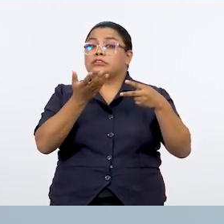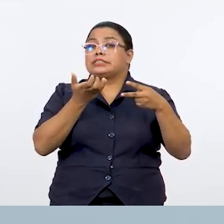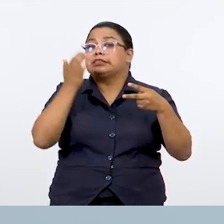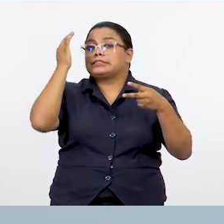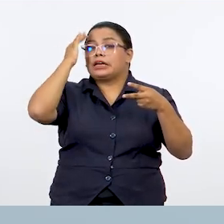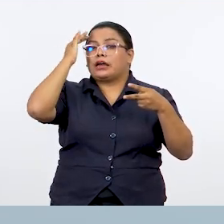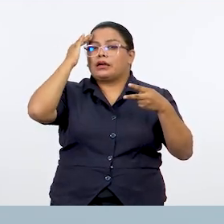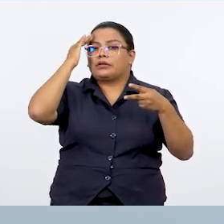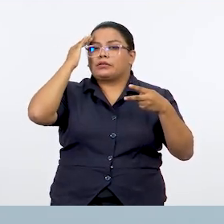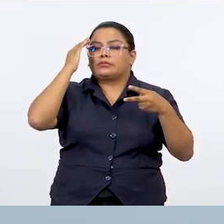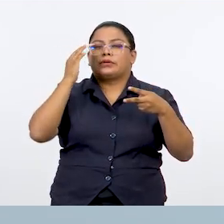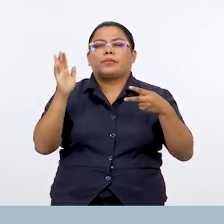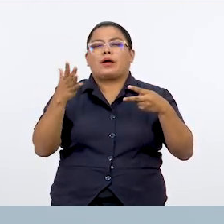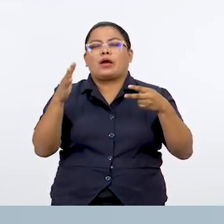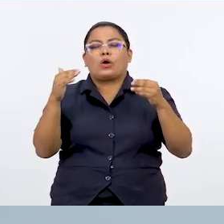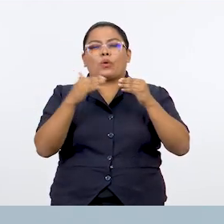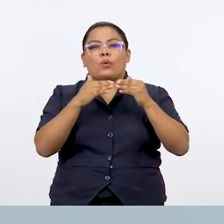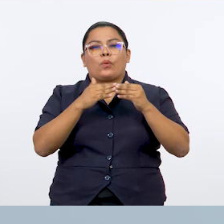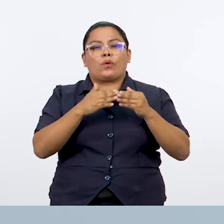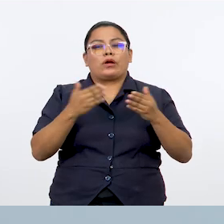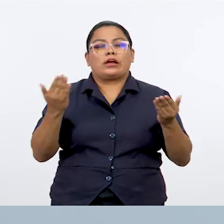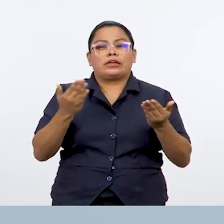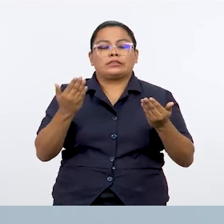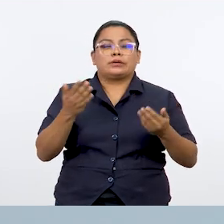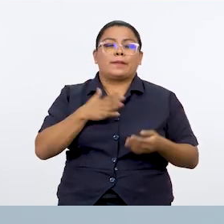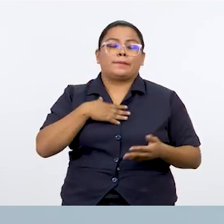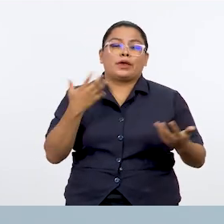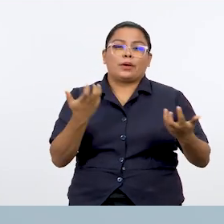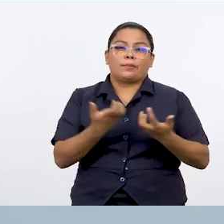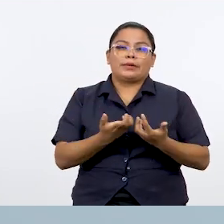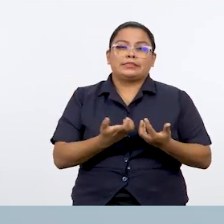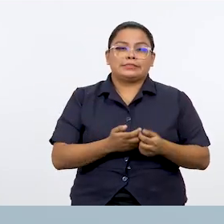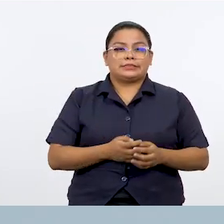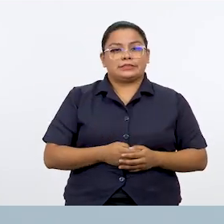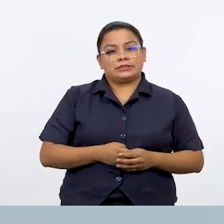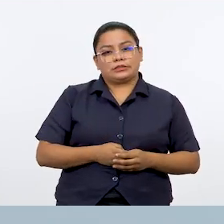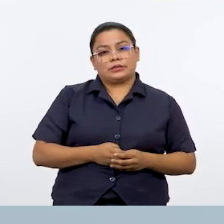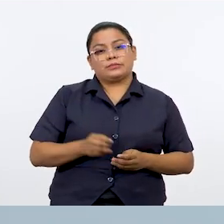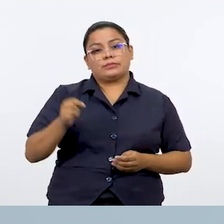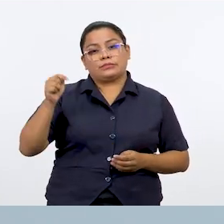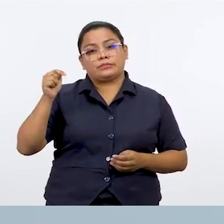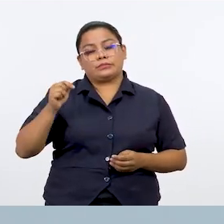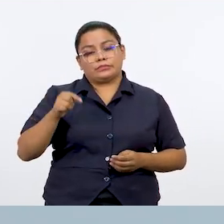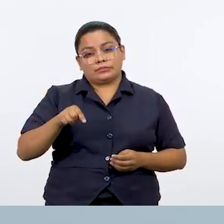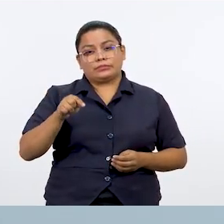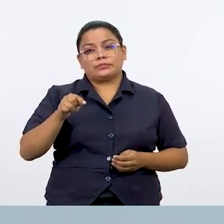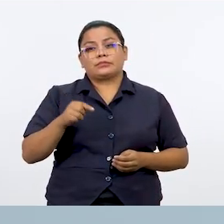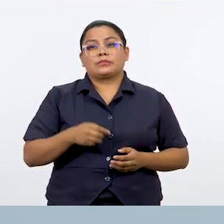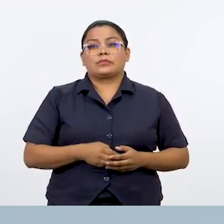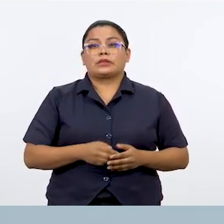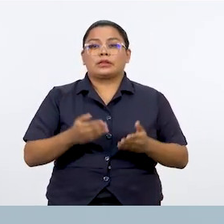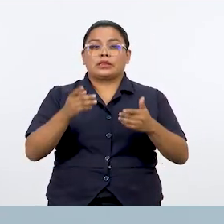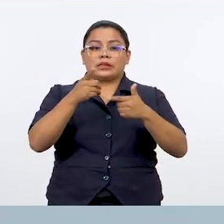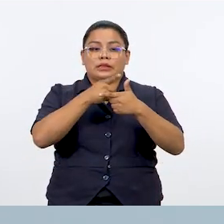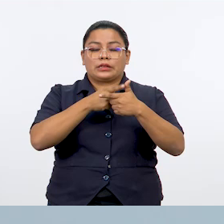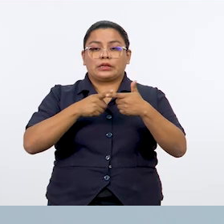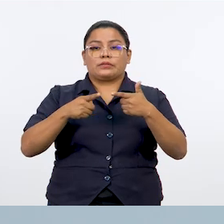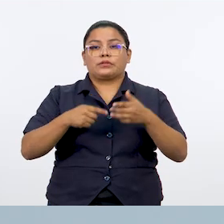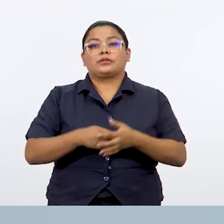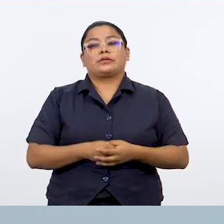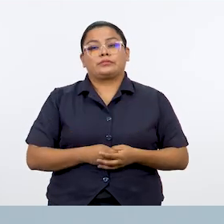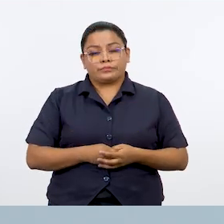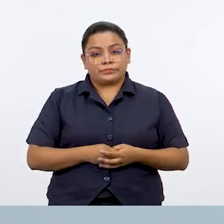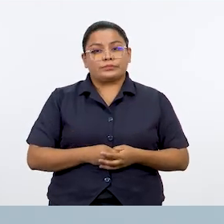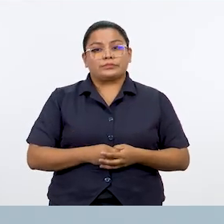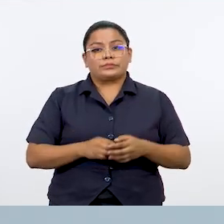parece si hacemos algo semejante a lo que realizó Alejandra? En esa ocasión, Alejandra dividió el dato de